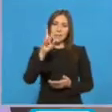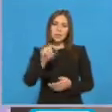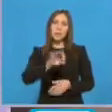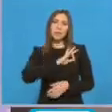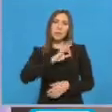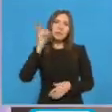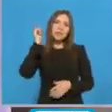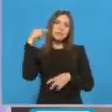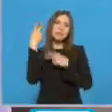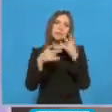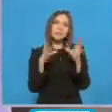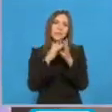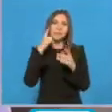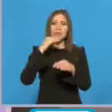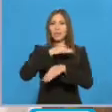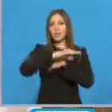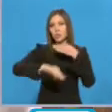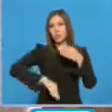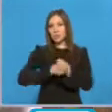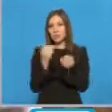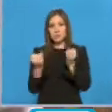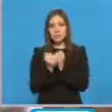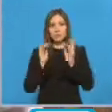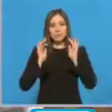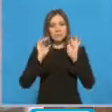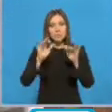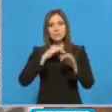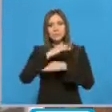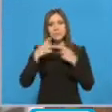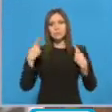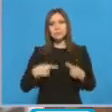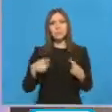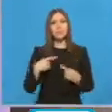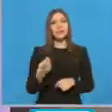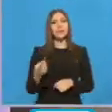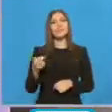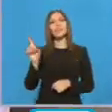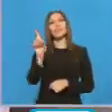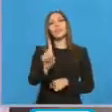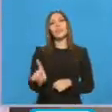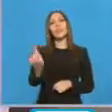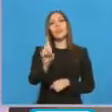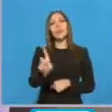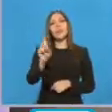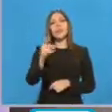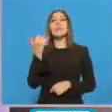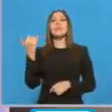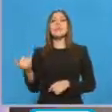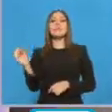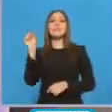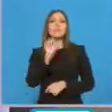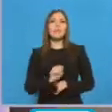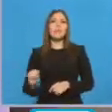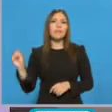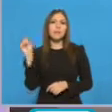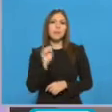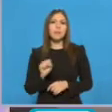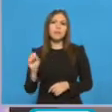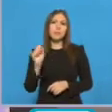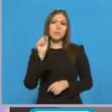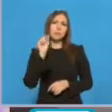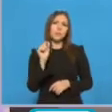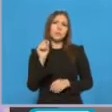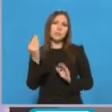disfrutar, ¿no? Claro Y que este es sí. para todos también. El Este es domingo. para público en general, el 30, el domingo, Muy bien. y el sábado es un poco